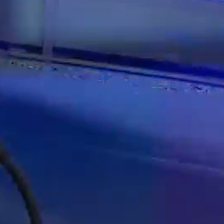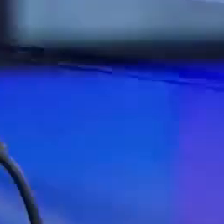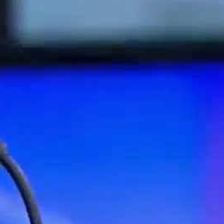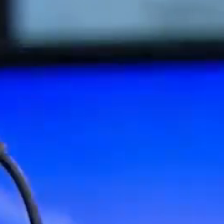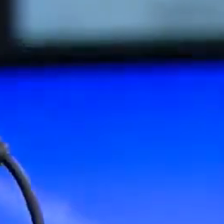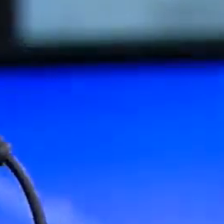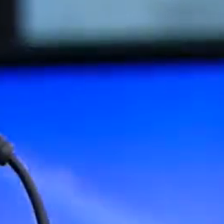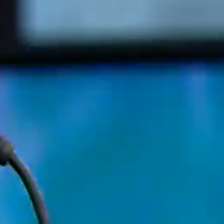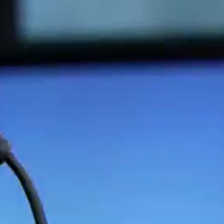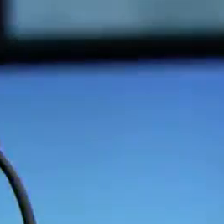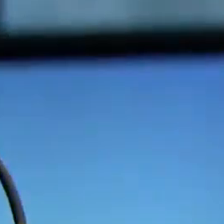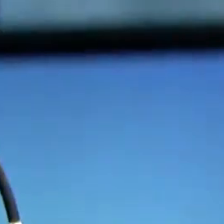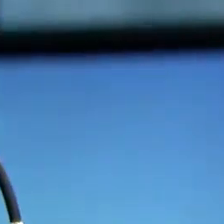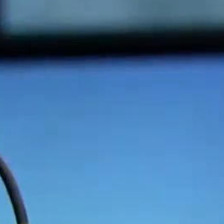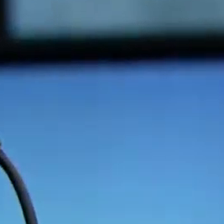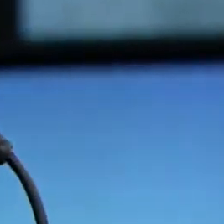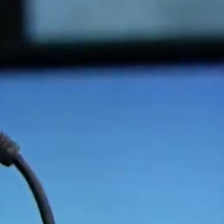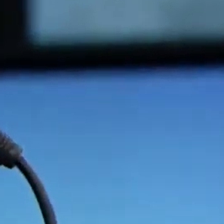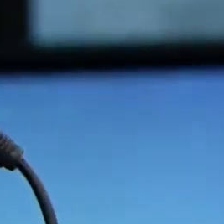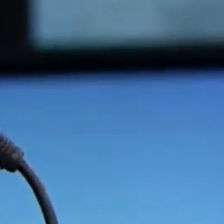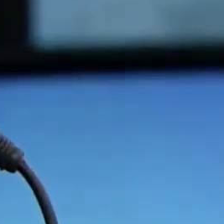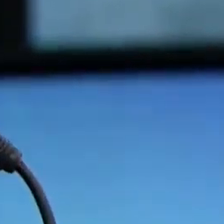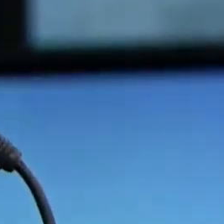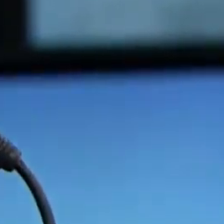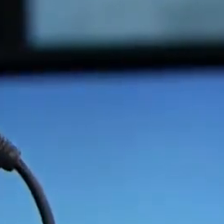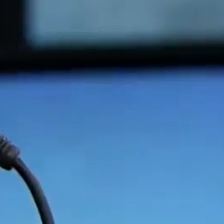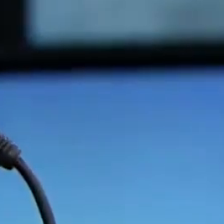salvajes con veredas